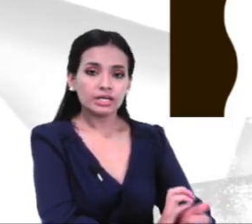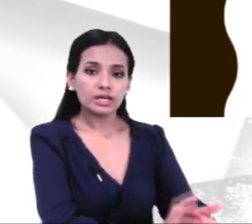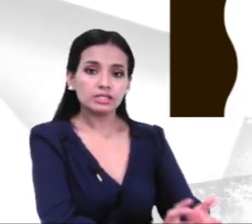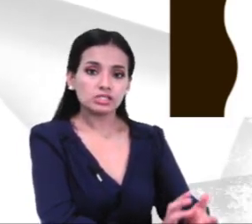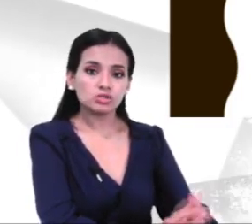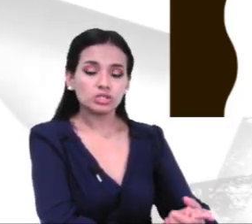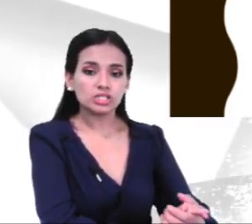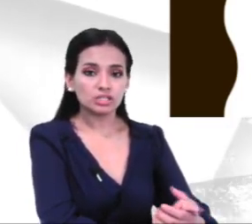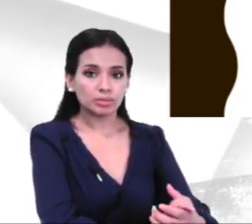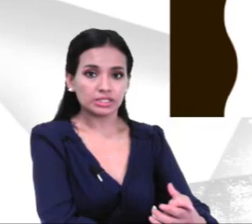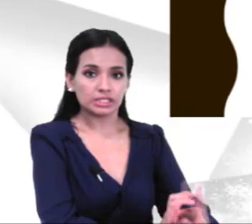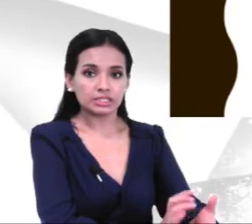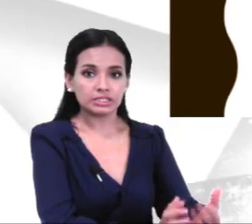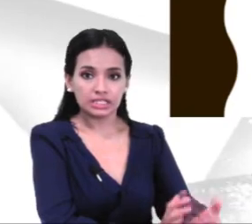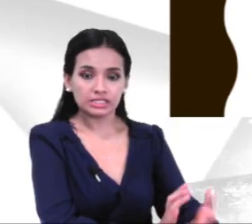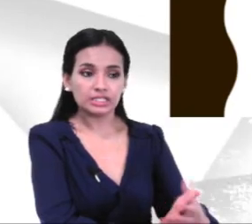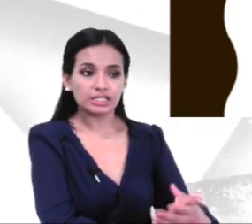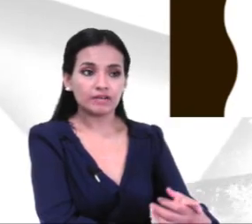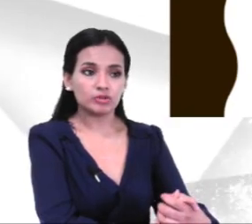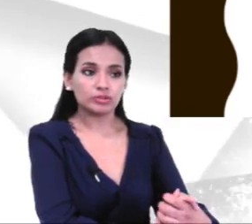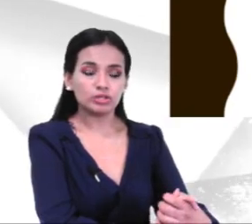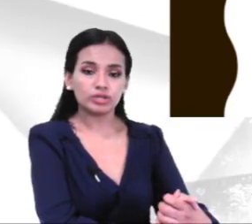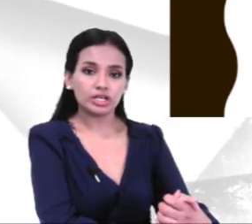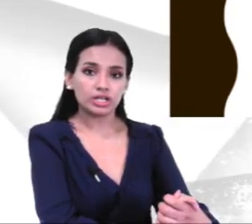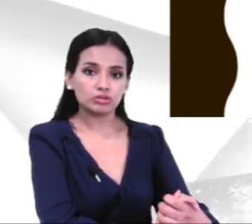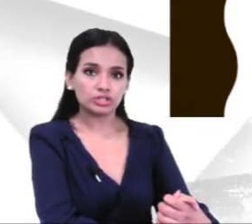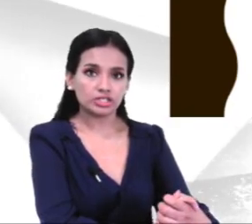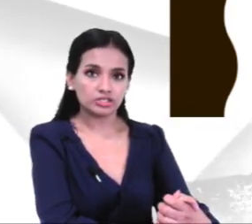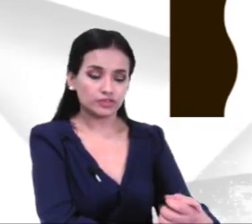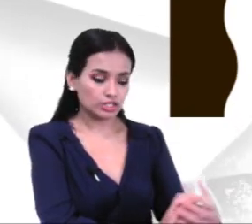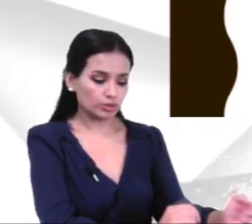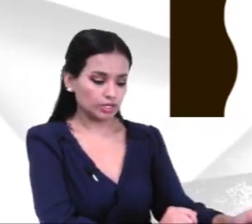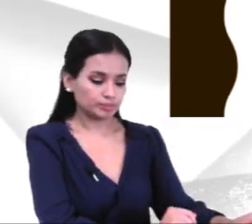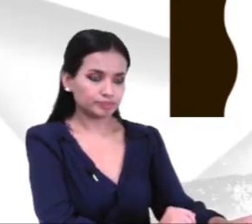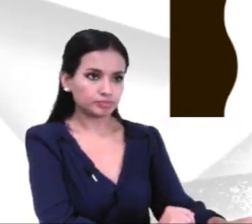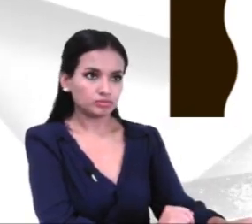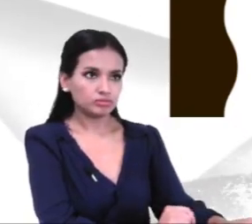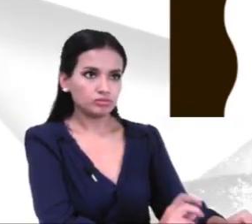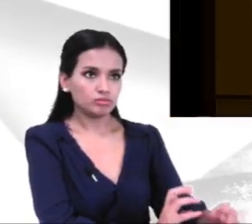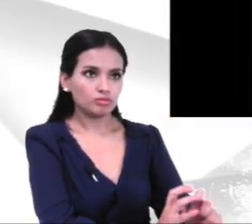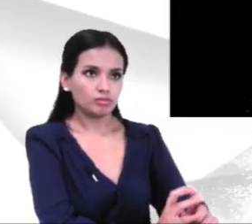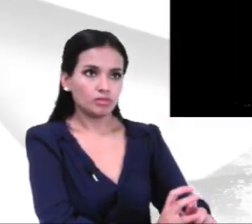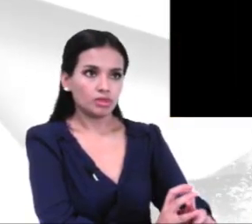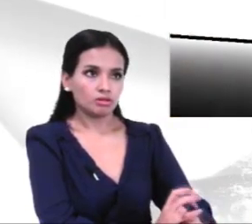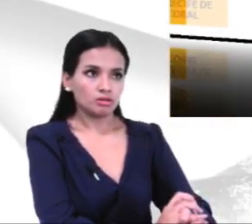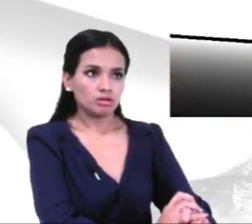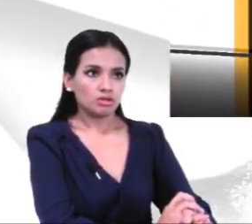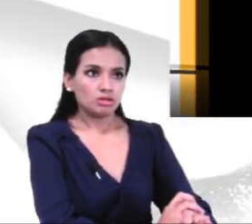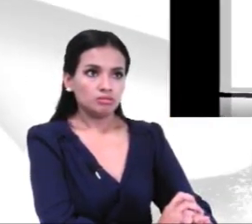coral que en sesiones antepasadas ya se les habló de lo que era nuestra resistente coral